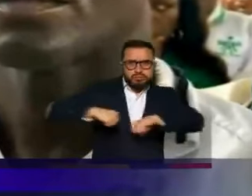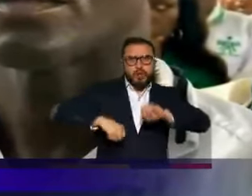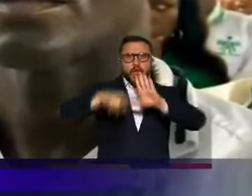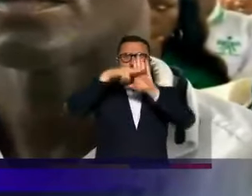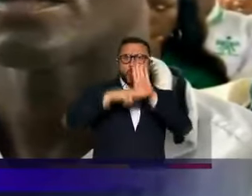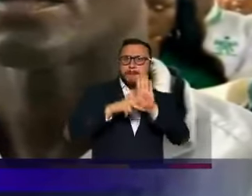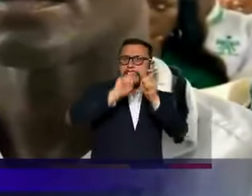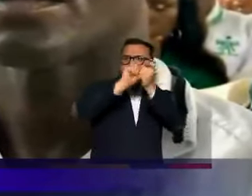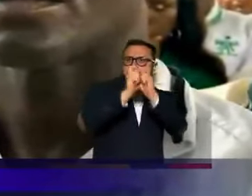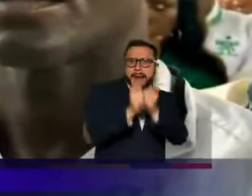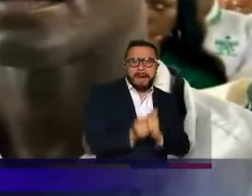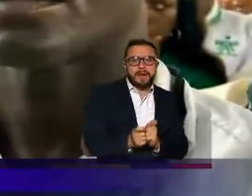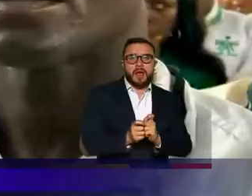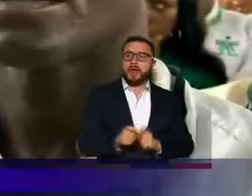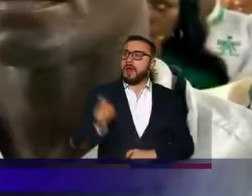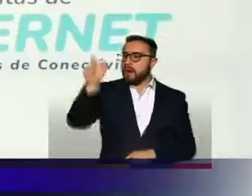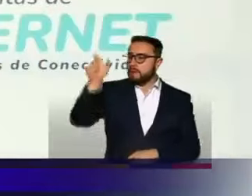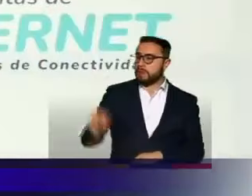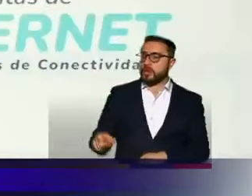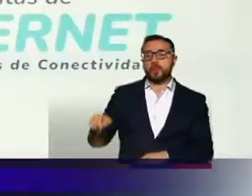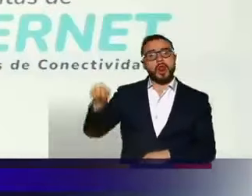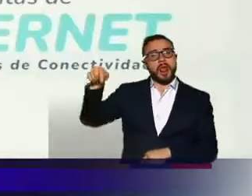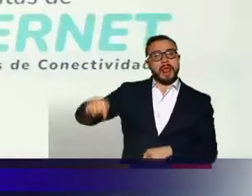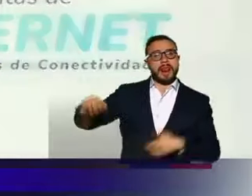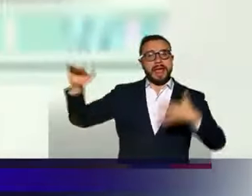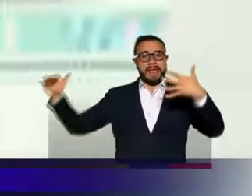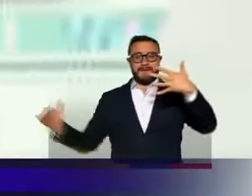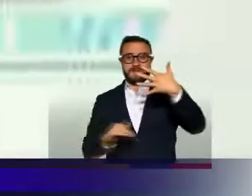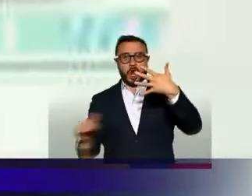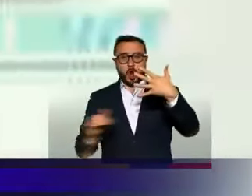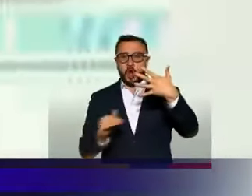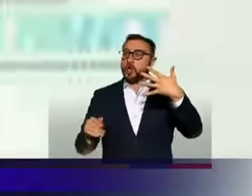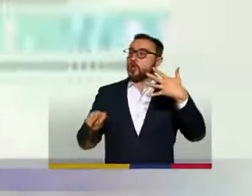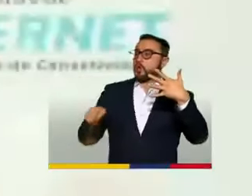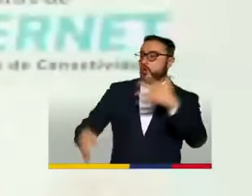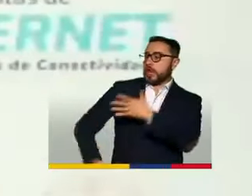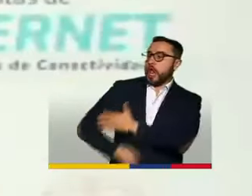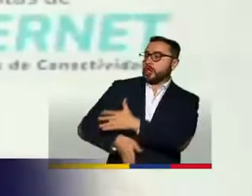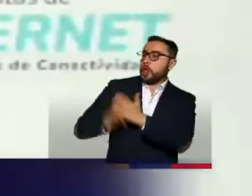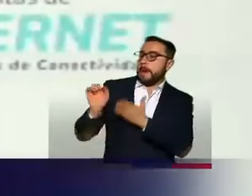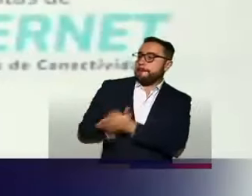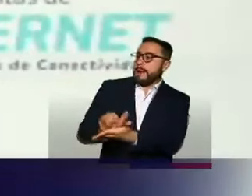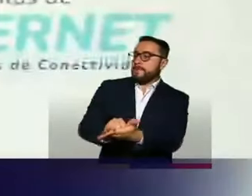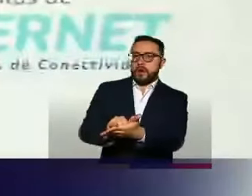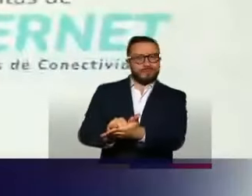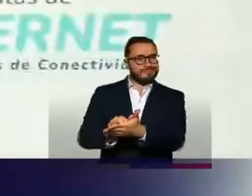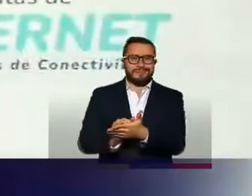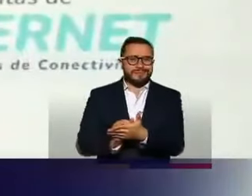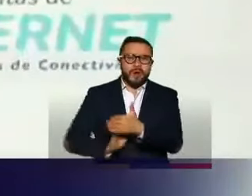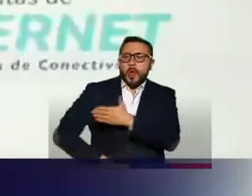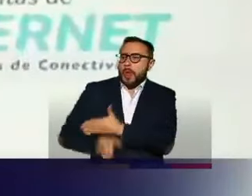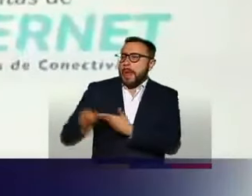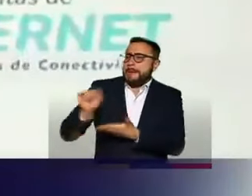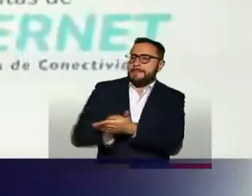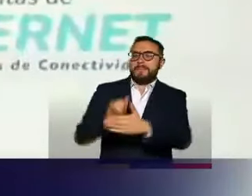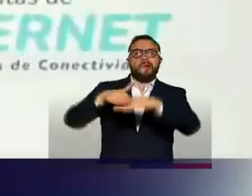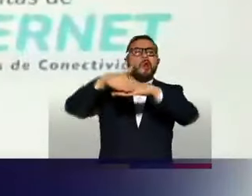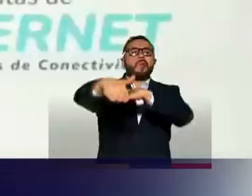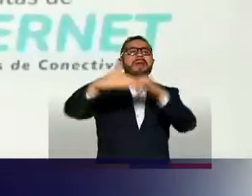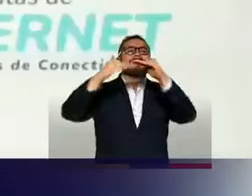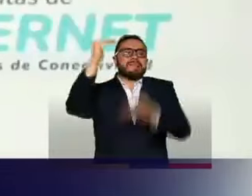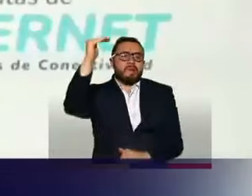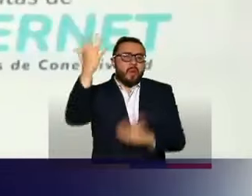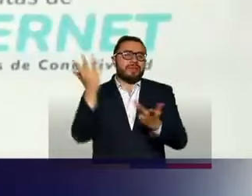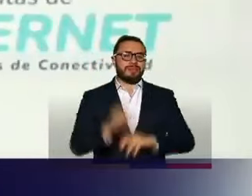normas, no dejar que el funcionario de abajo mantenga la inercia, porque la inercia no lleva sino a la